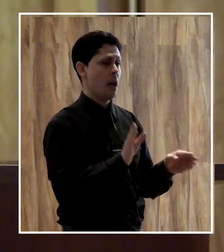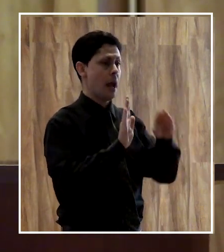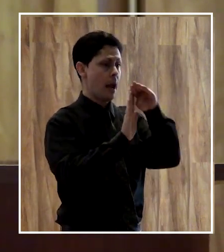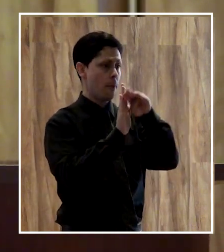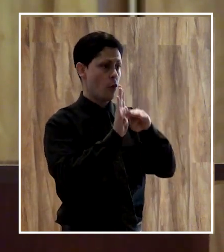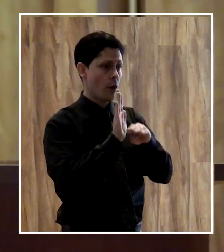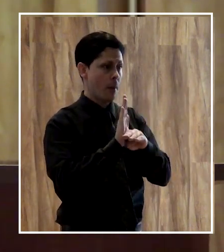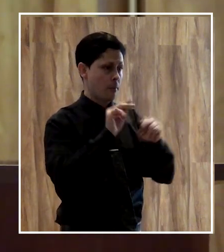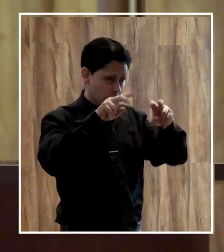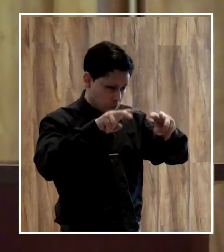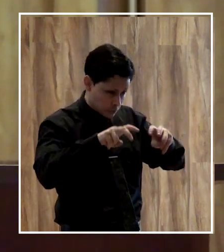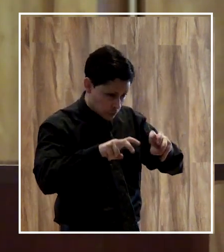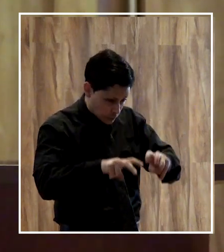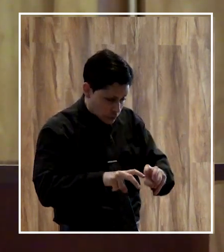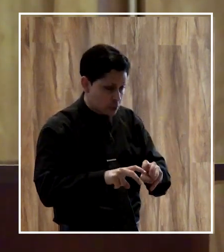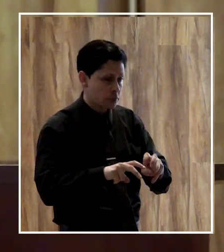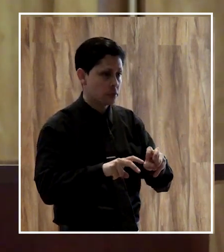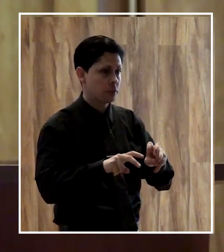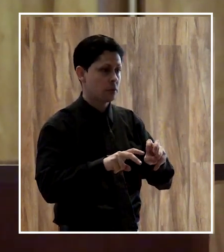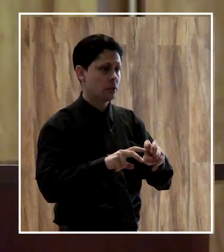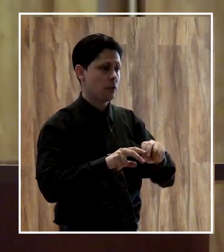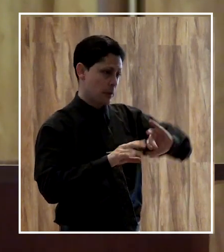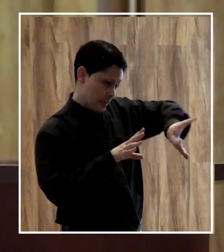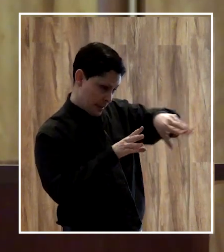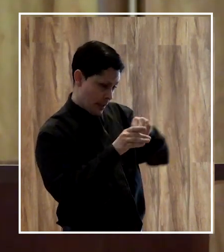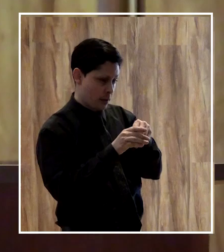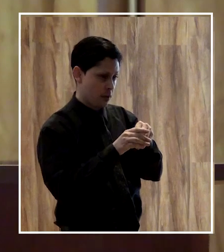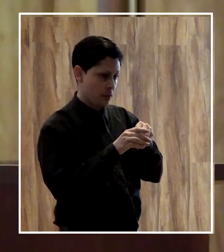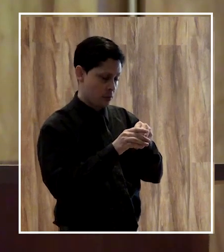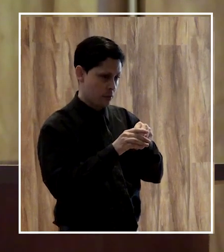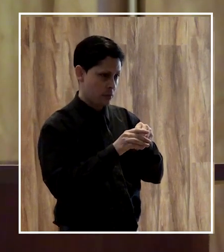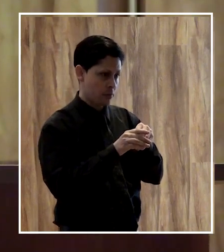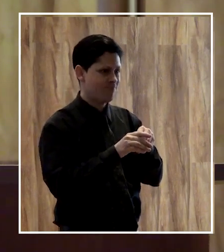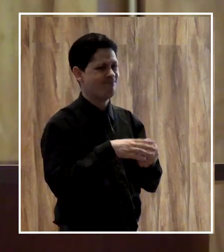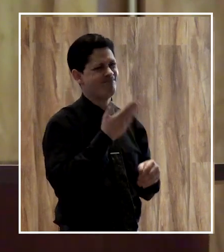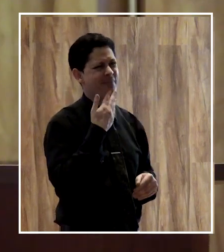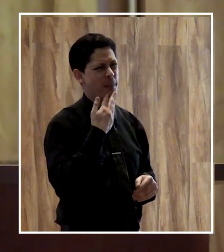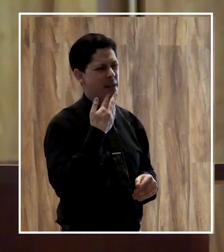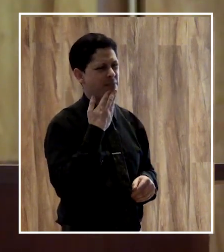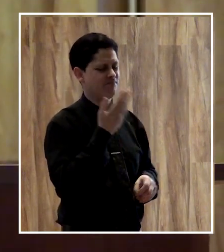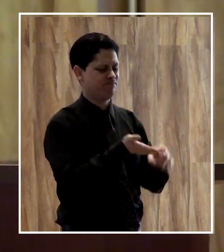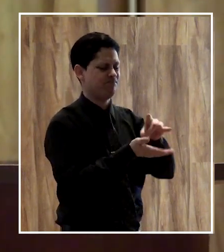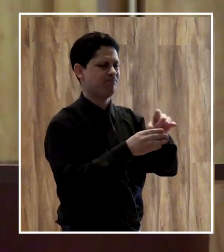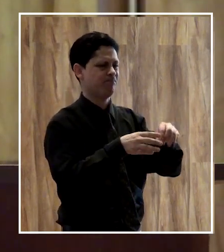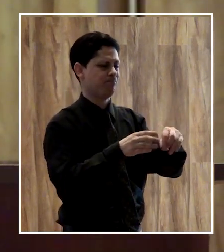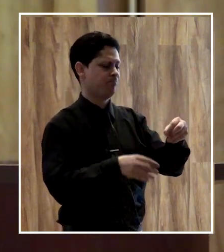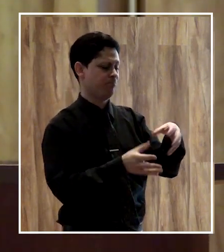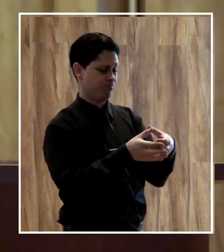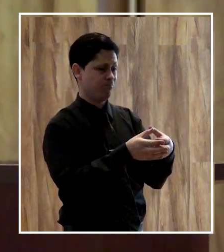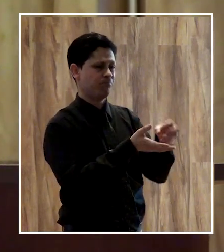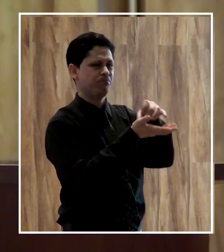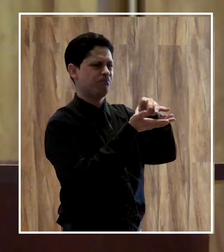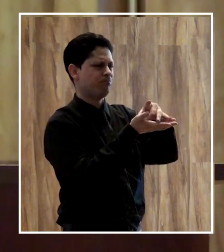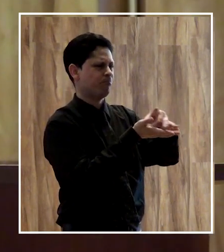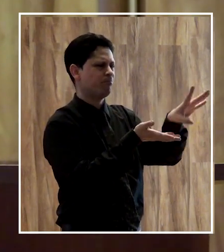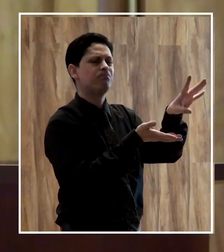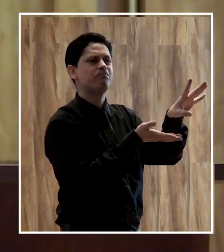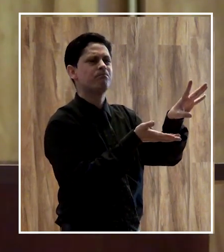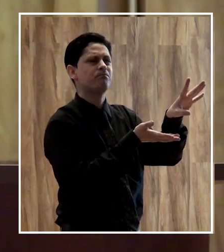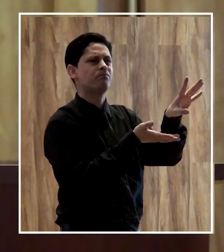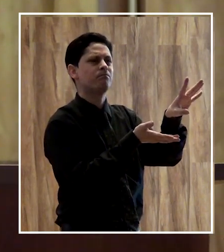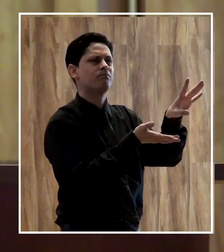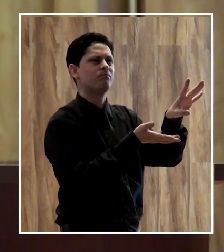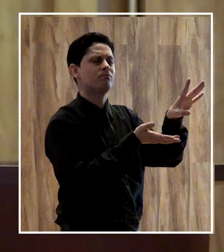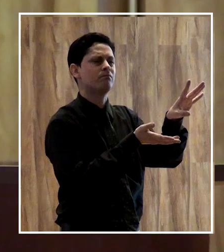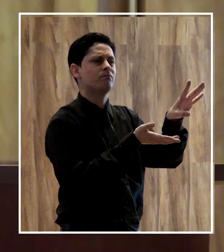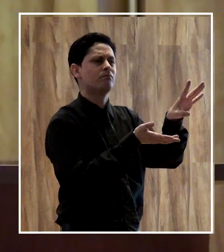el Programa Interdisciplinario de Investigaciones en Educación. Habían sido ellos también expulsados de la educación